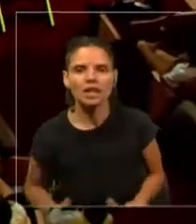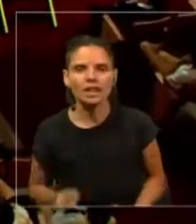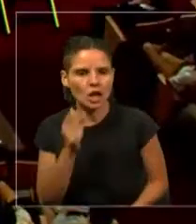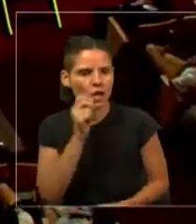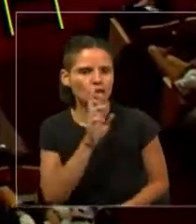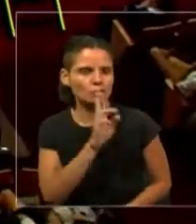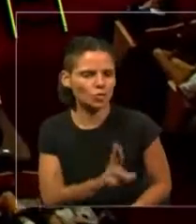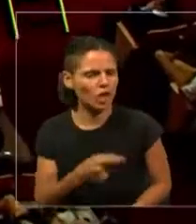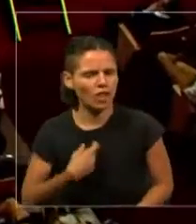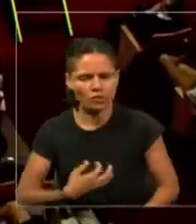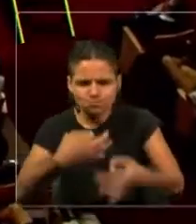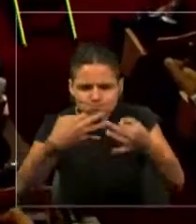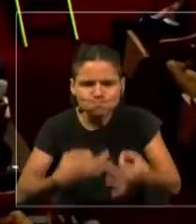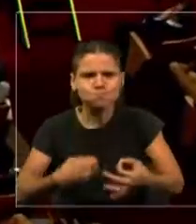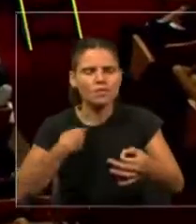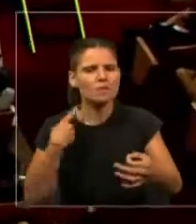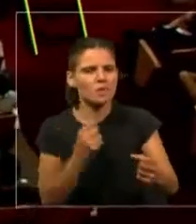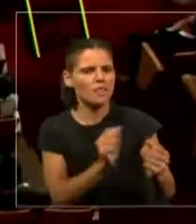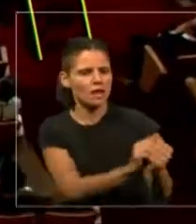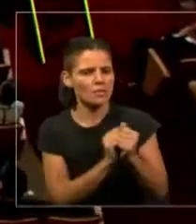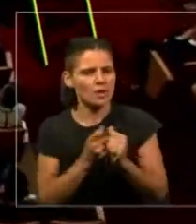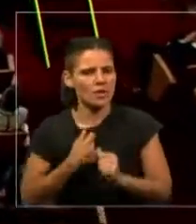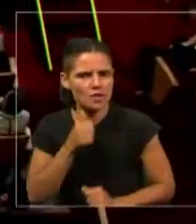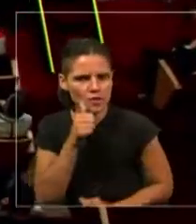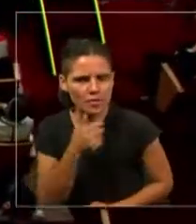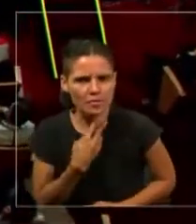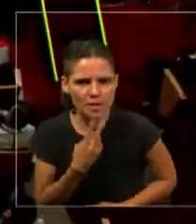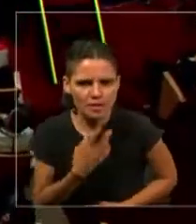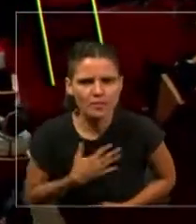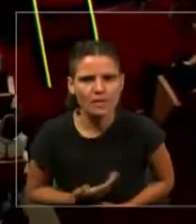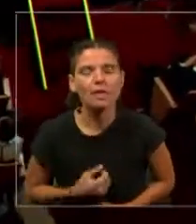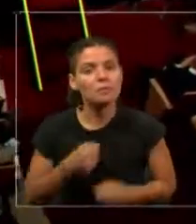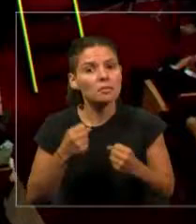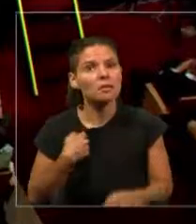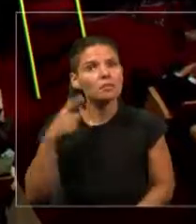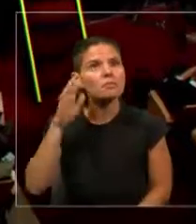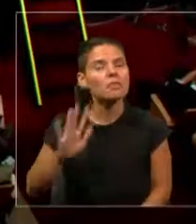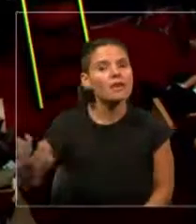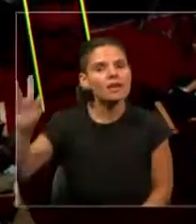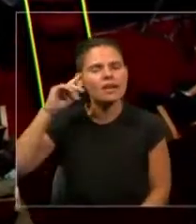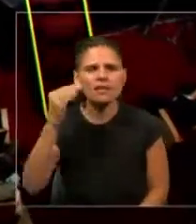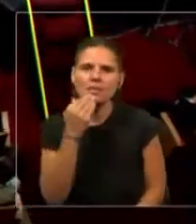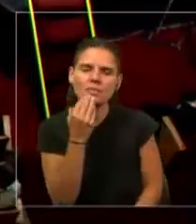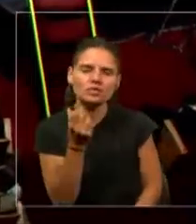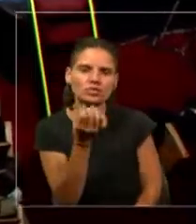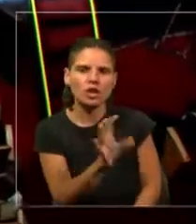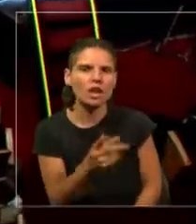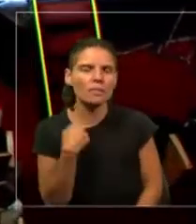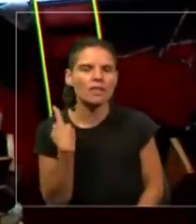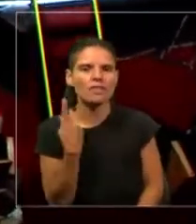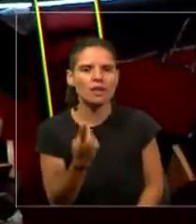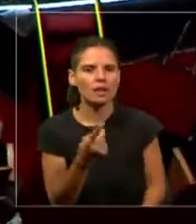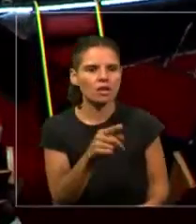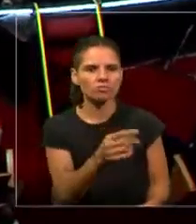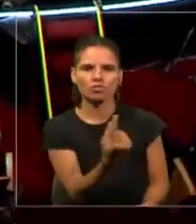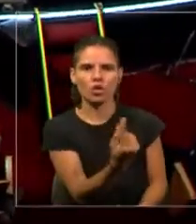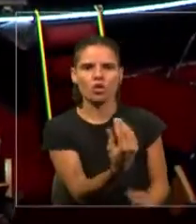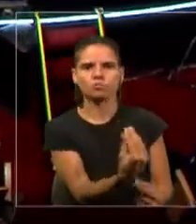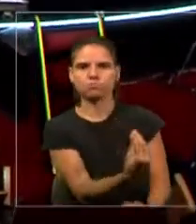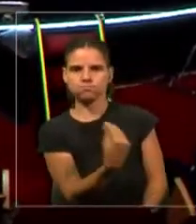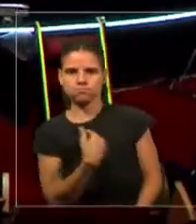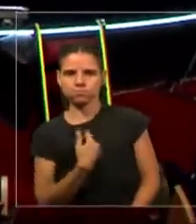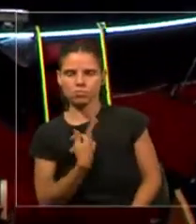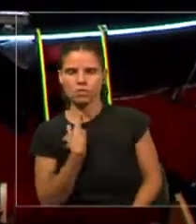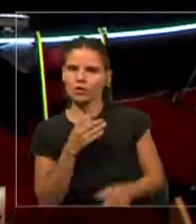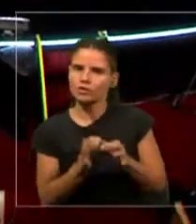resultados fiables para acompañarme en mi vida cotidiana? Puedo imaginar que ya no se trata de solo incitativo.